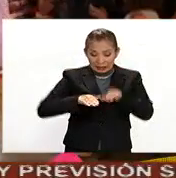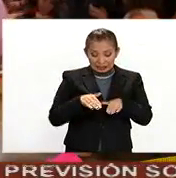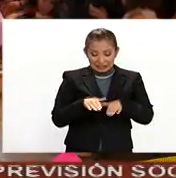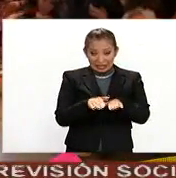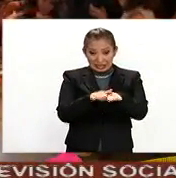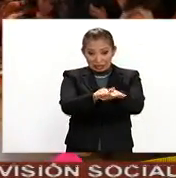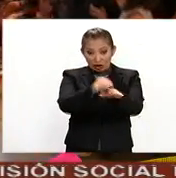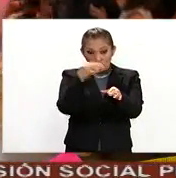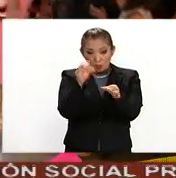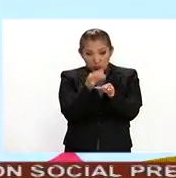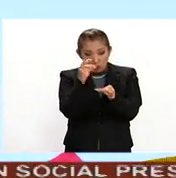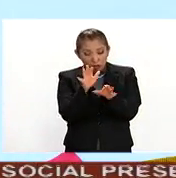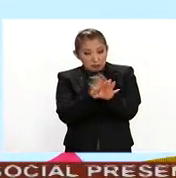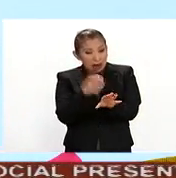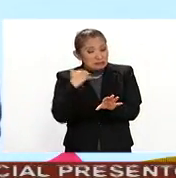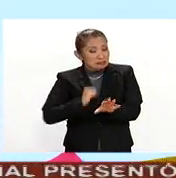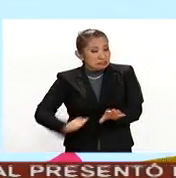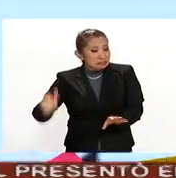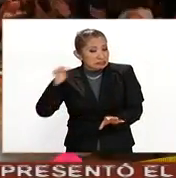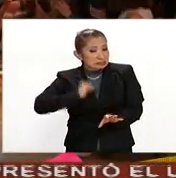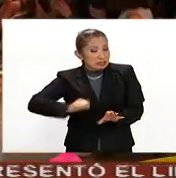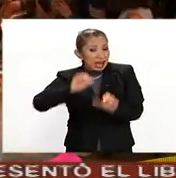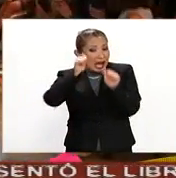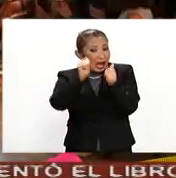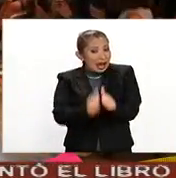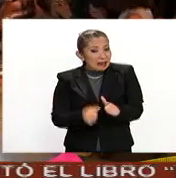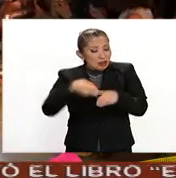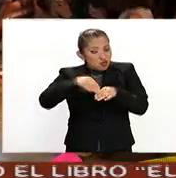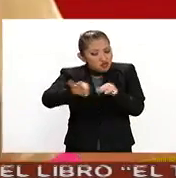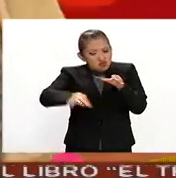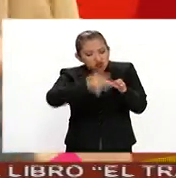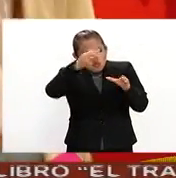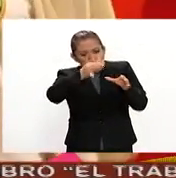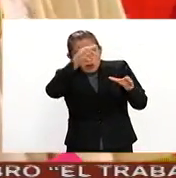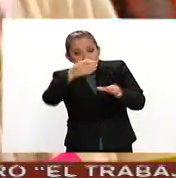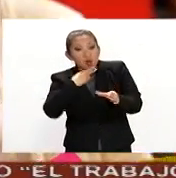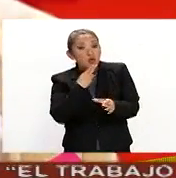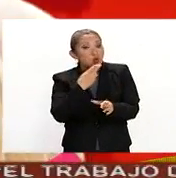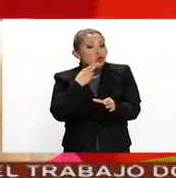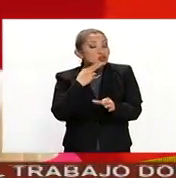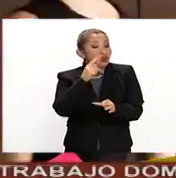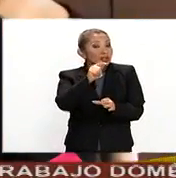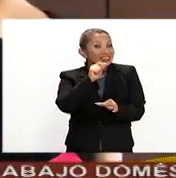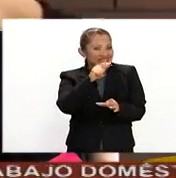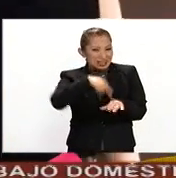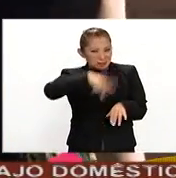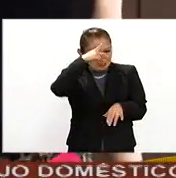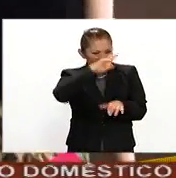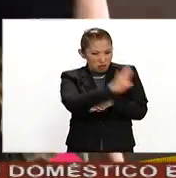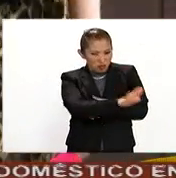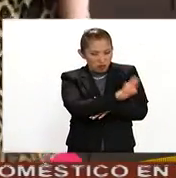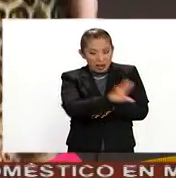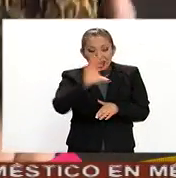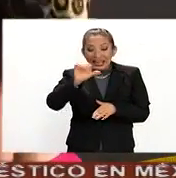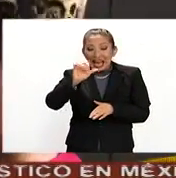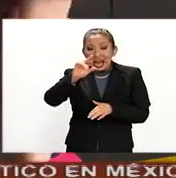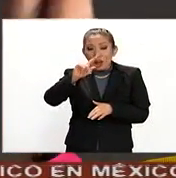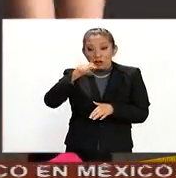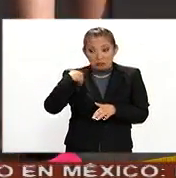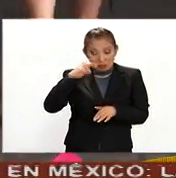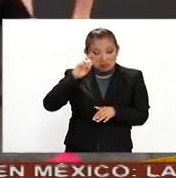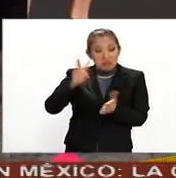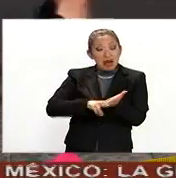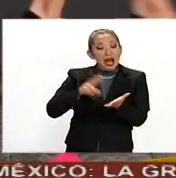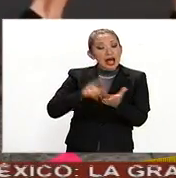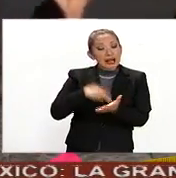punto es una de las técnicas más antiguas en el arte de hilar y de gran uso en la historia textil mexicana. Carlota reconoce el valor de